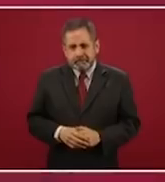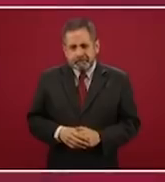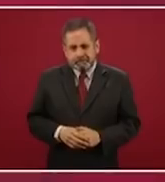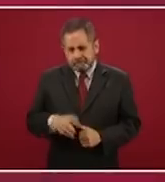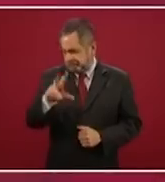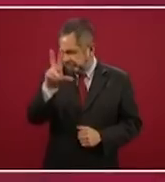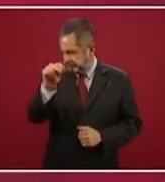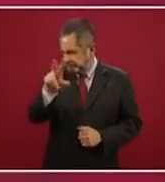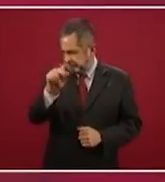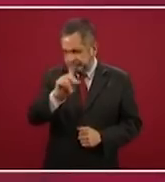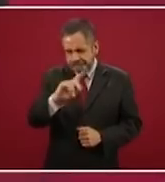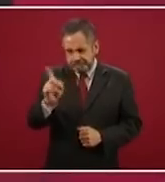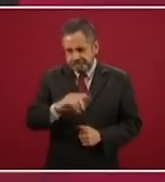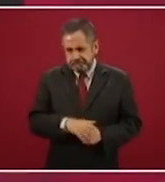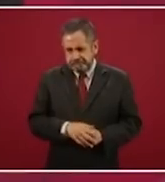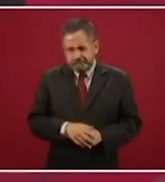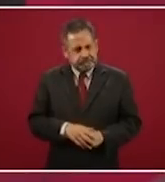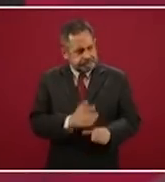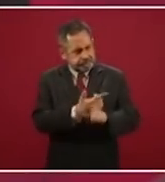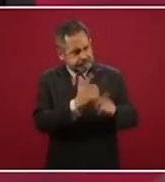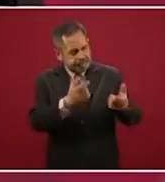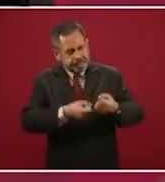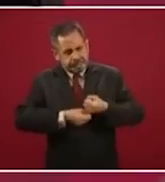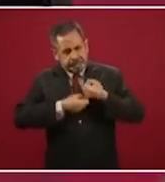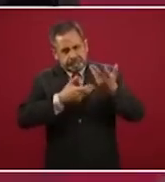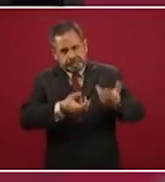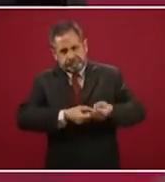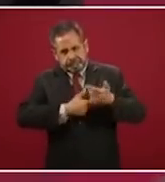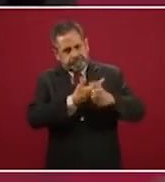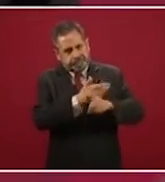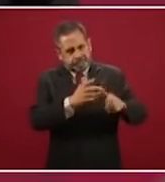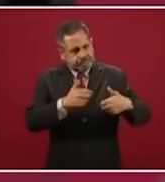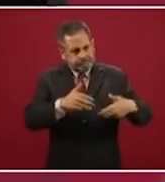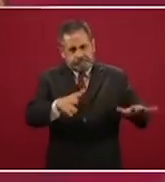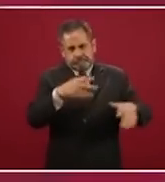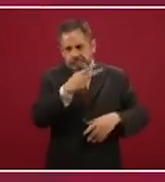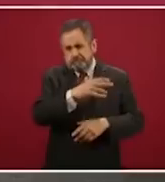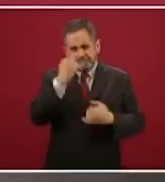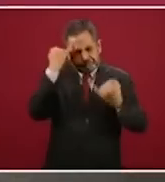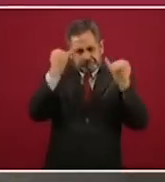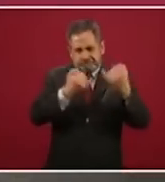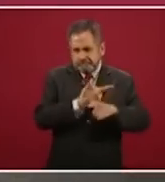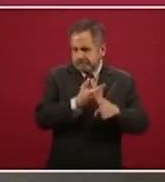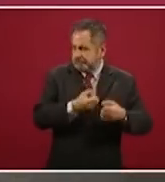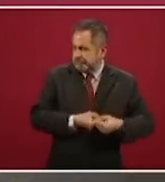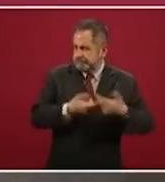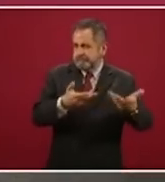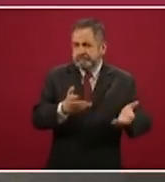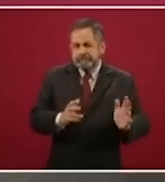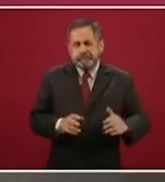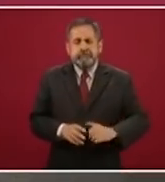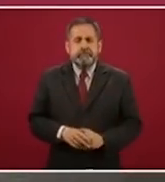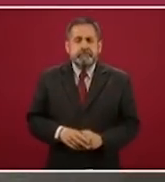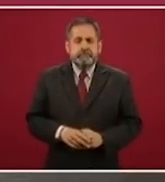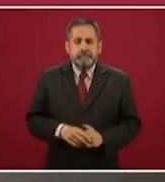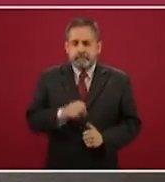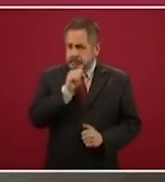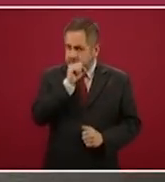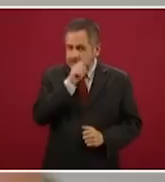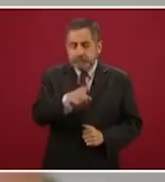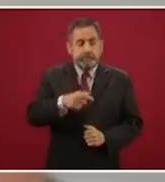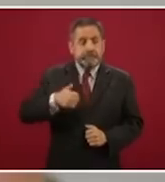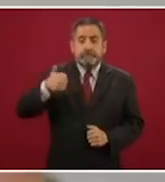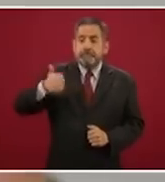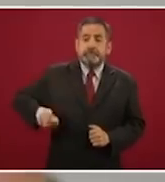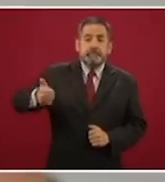No, libre manifestación de las ideas y que cada quien asuma